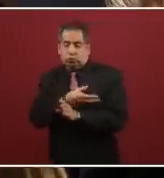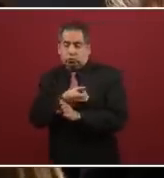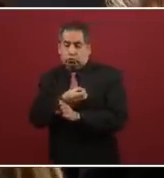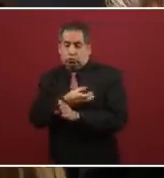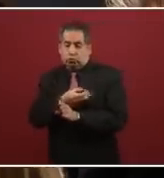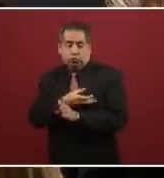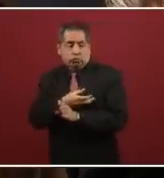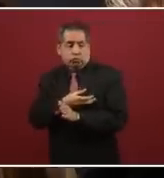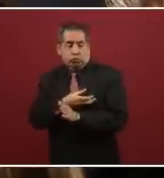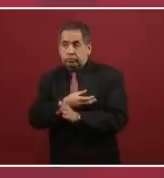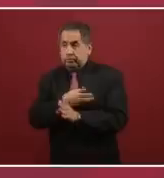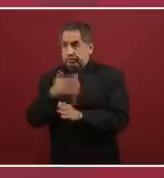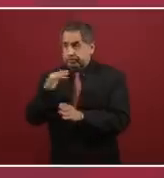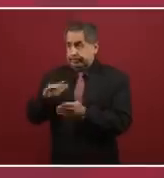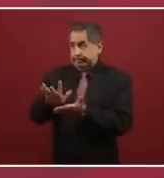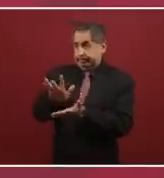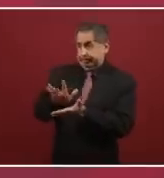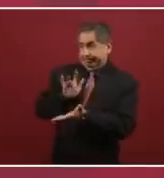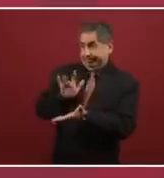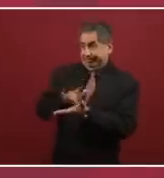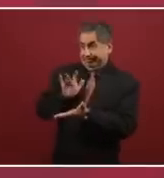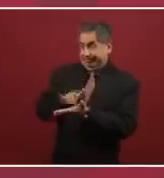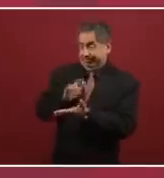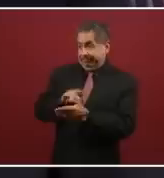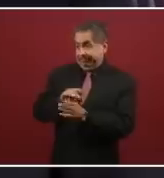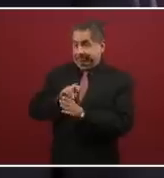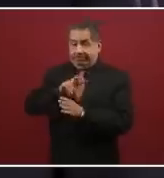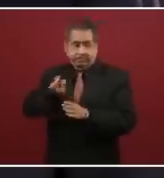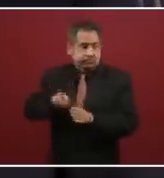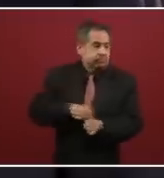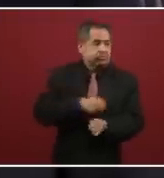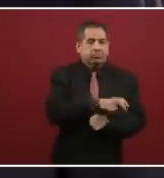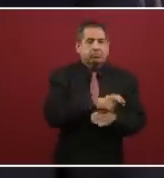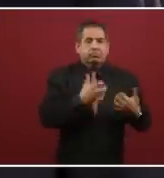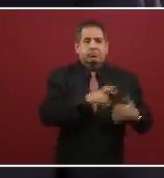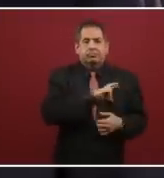información que uno tiene.